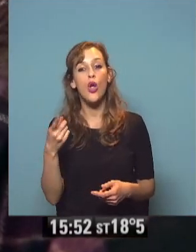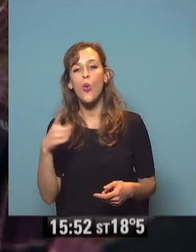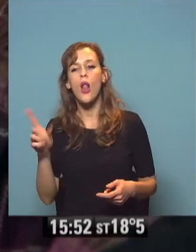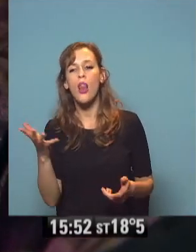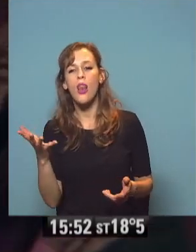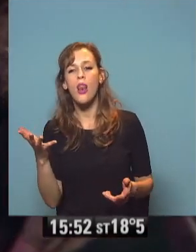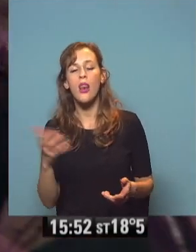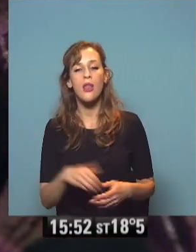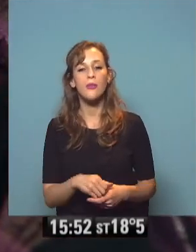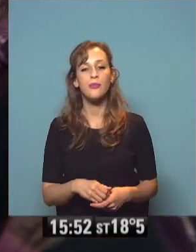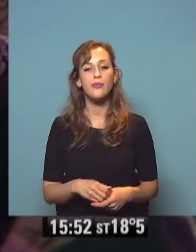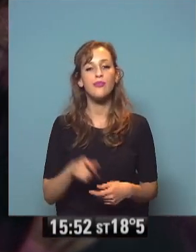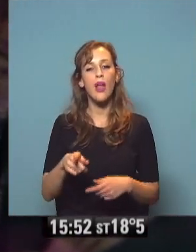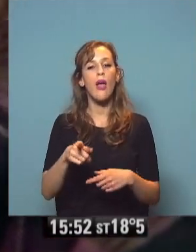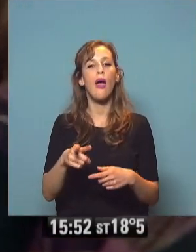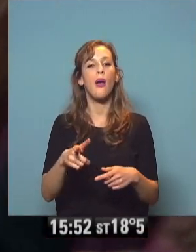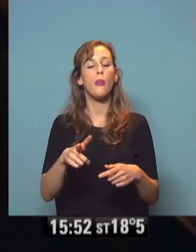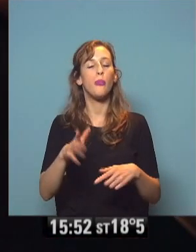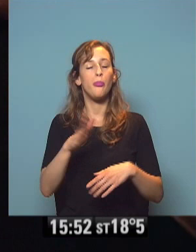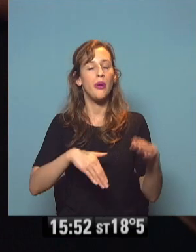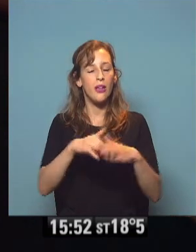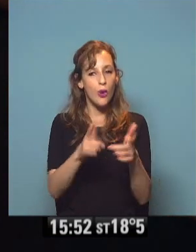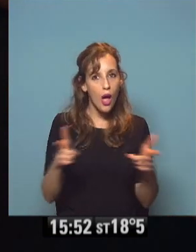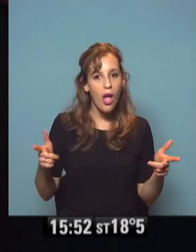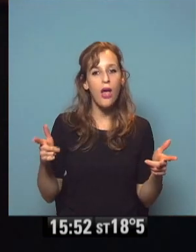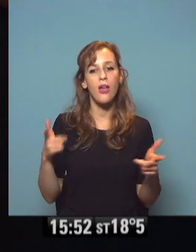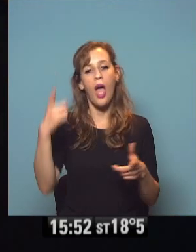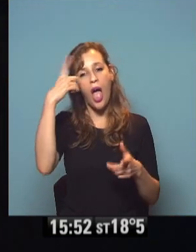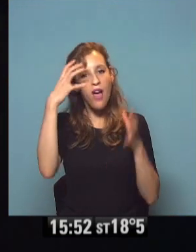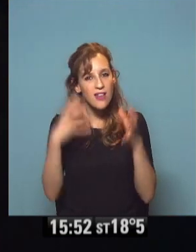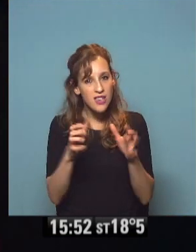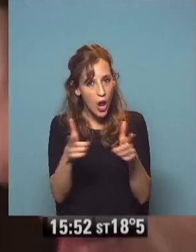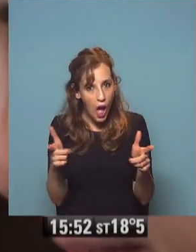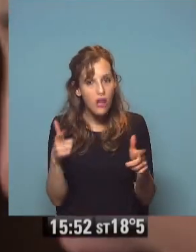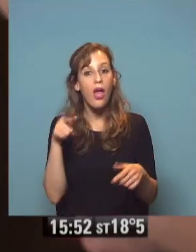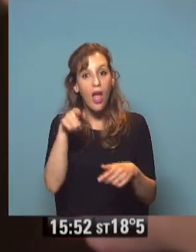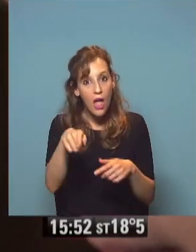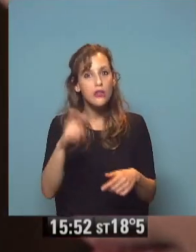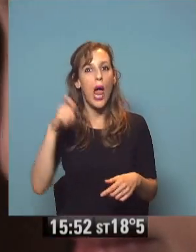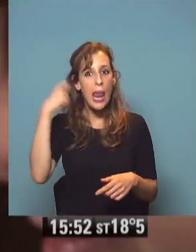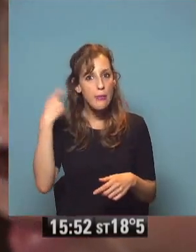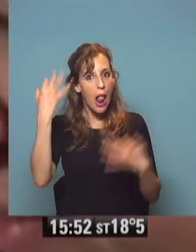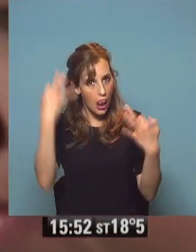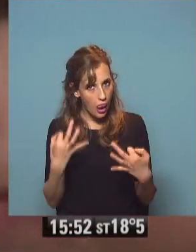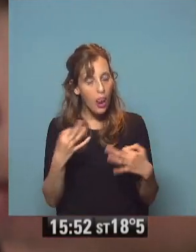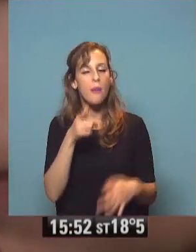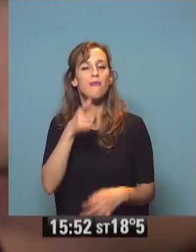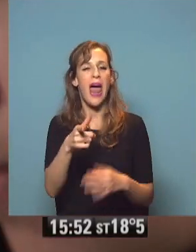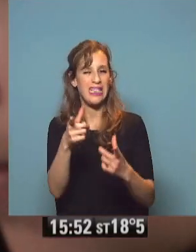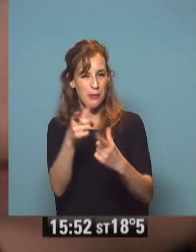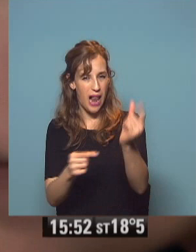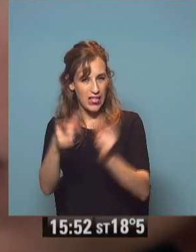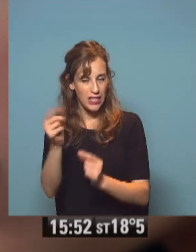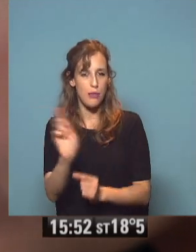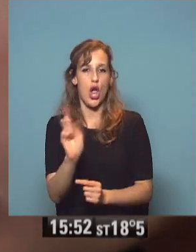Que no tiene brazos, piernas, cabeza. Parece una planta. Sí, ese, aunque parezca una planta, es un animal. Al igual que las anémonas y